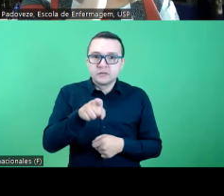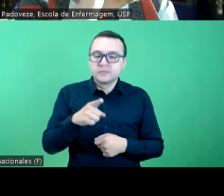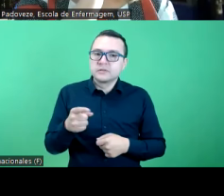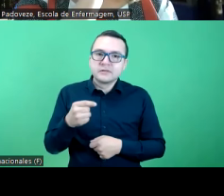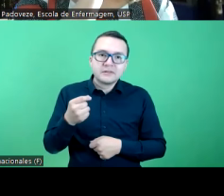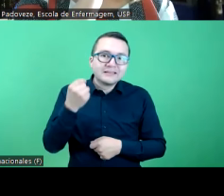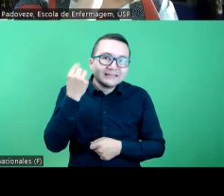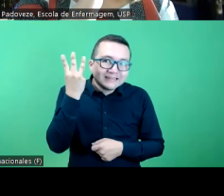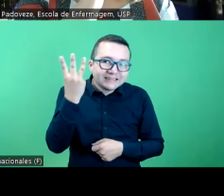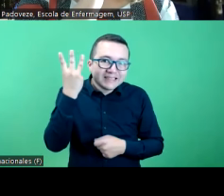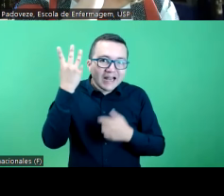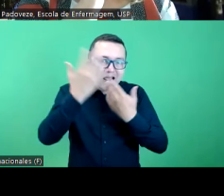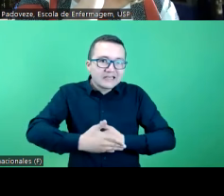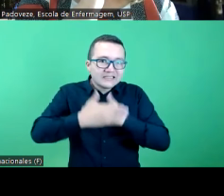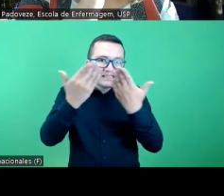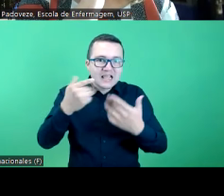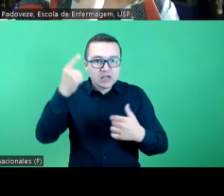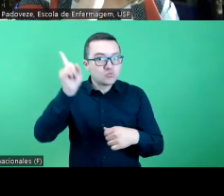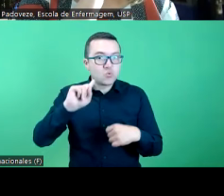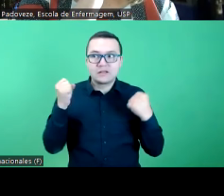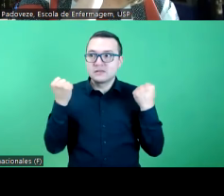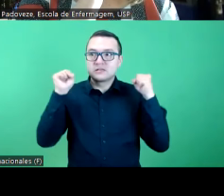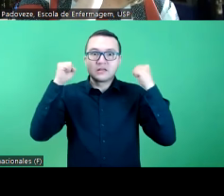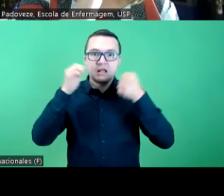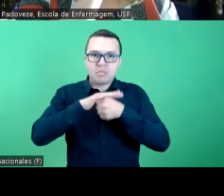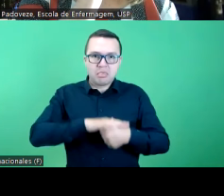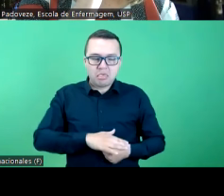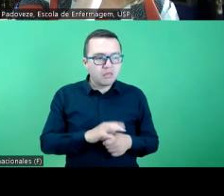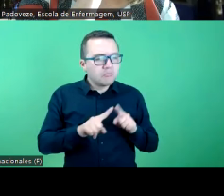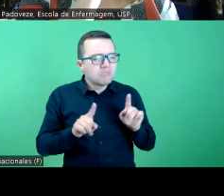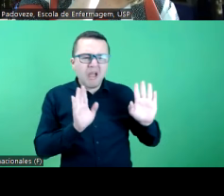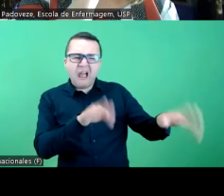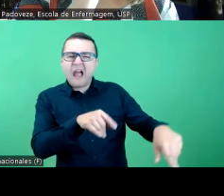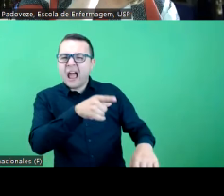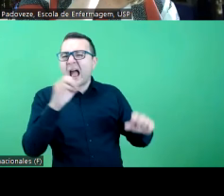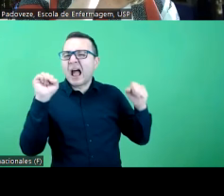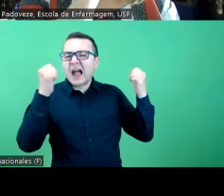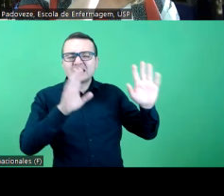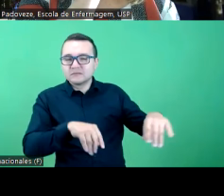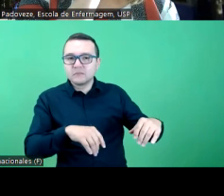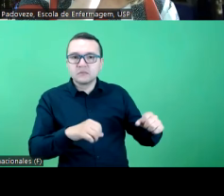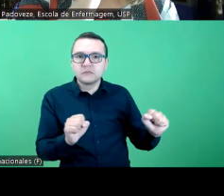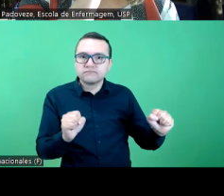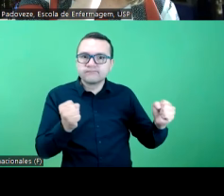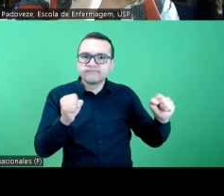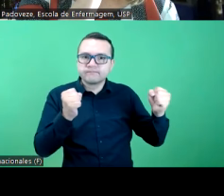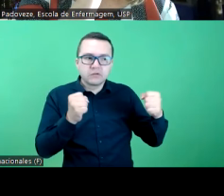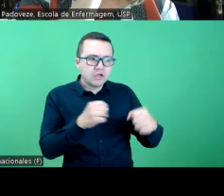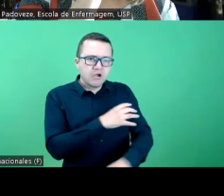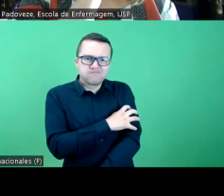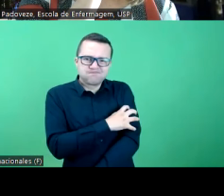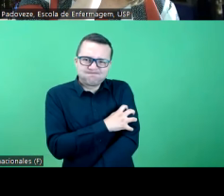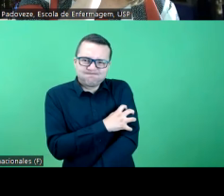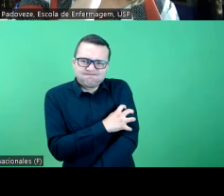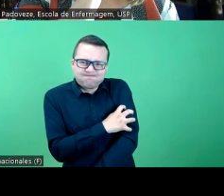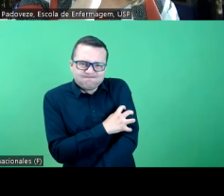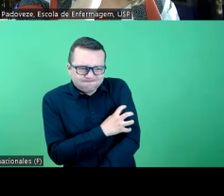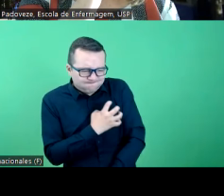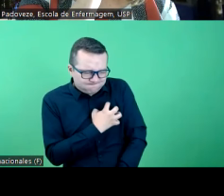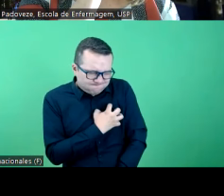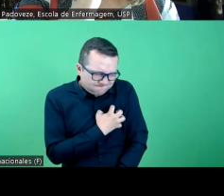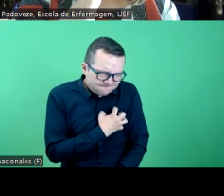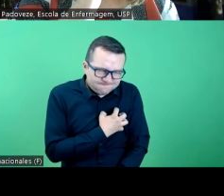endovenosa. No hizo ningún análisis complementario, no me derivó a un neurólogo. Cuando tuvo en sus